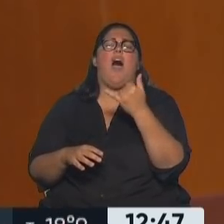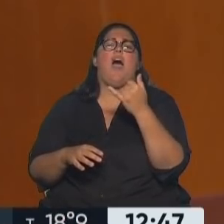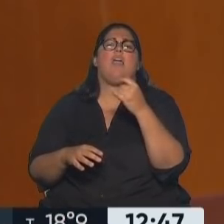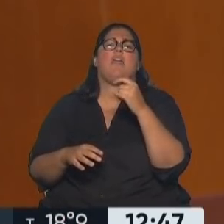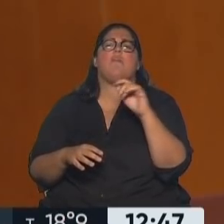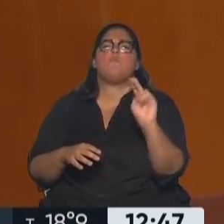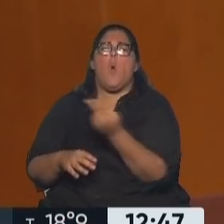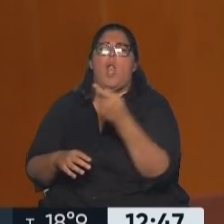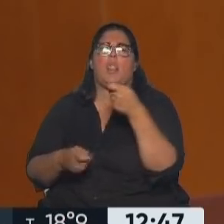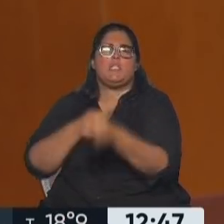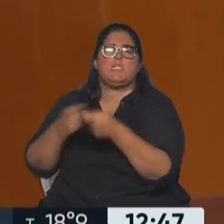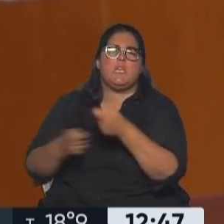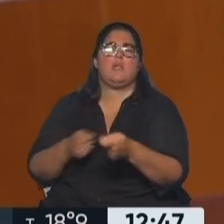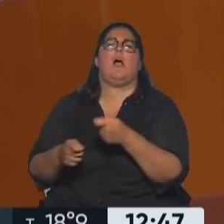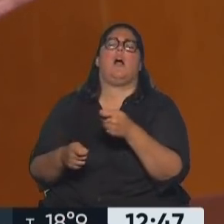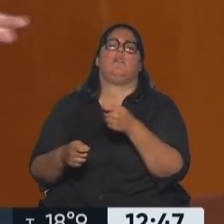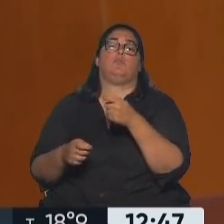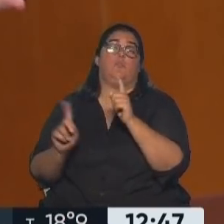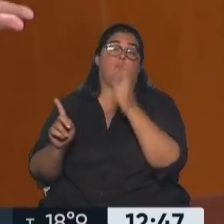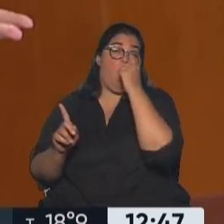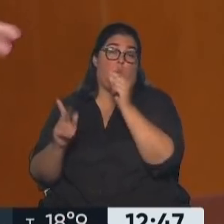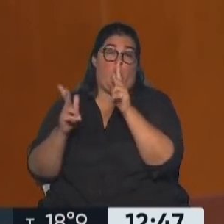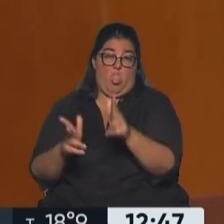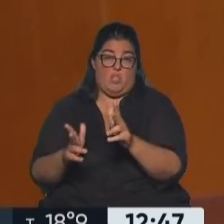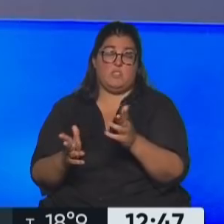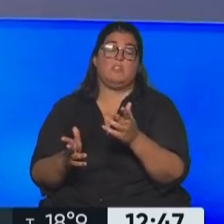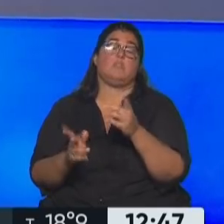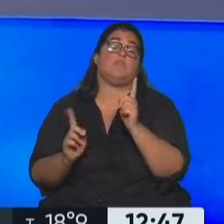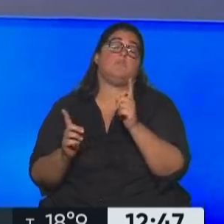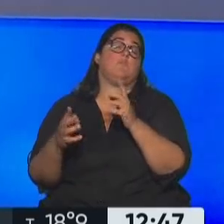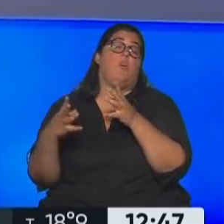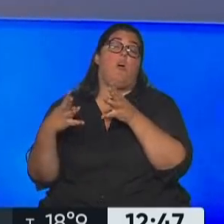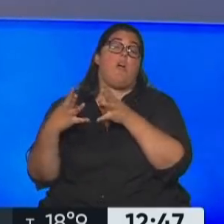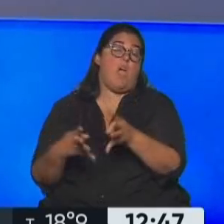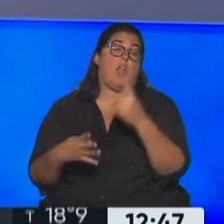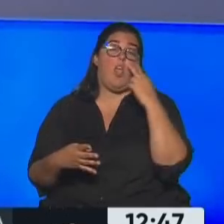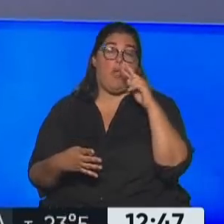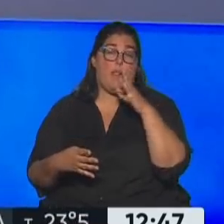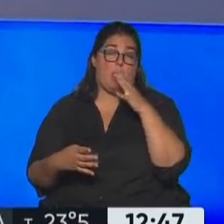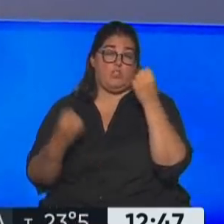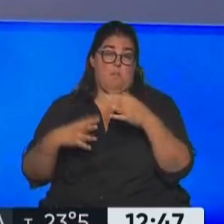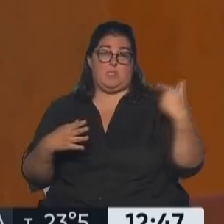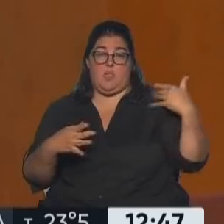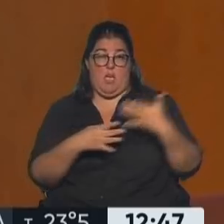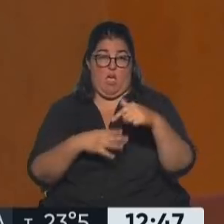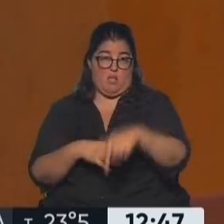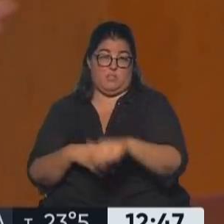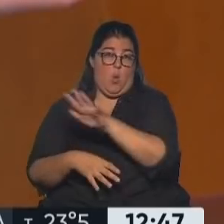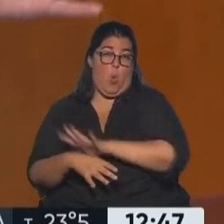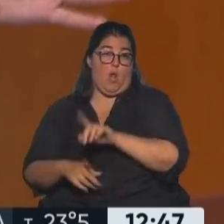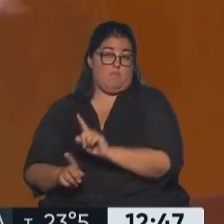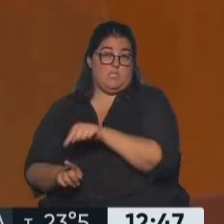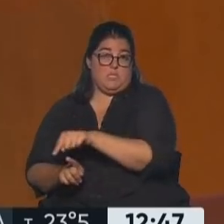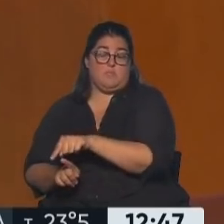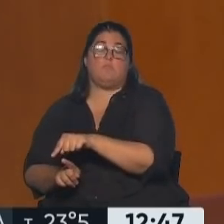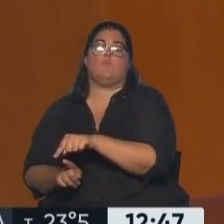así lo planteaba Putin en su momento, por justamente la guerra que hay que recordar siempre, una guerra desde el 2014 justamente en esta región donde se consideraba